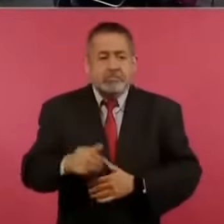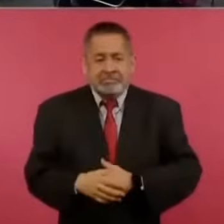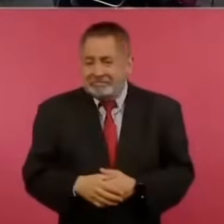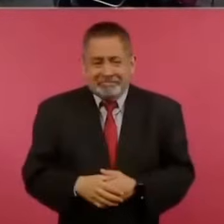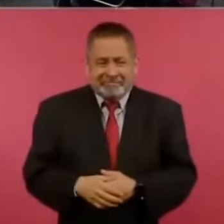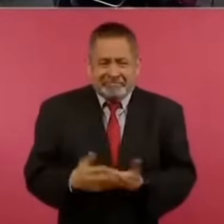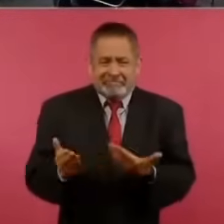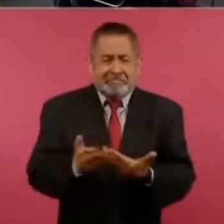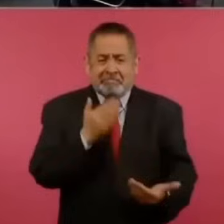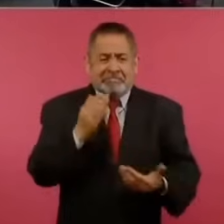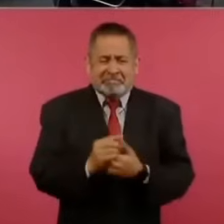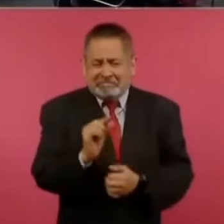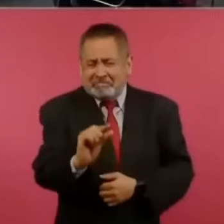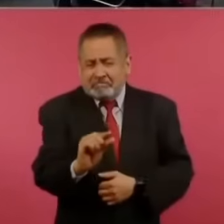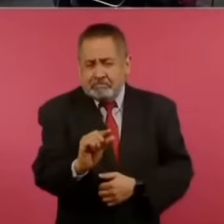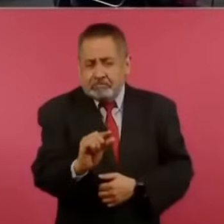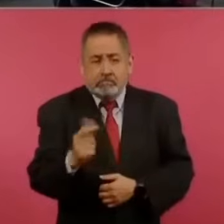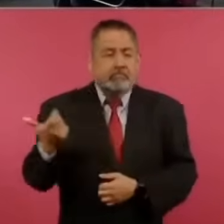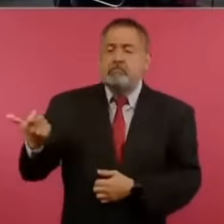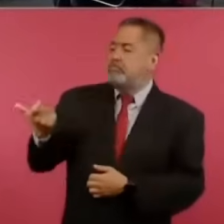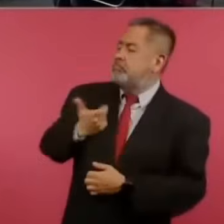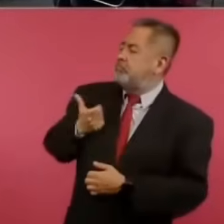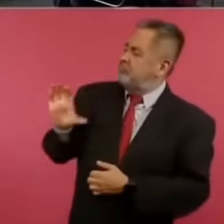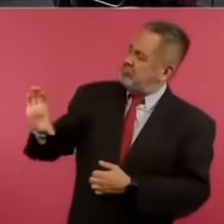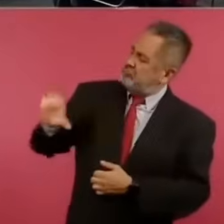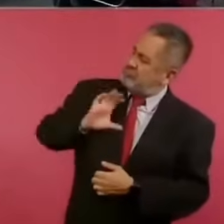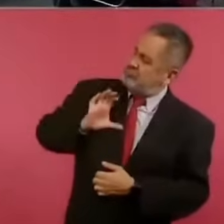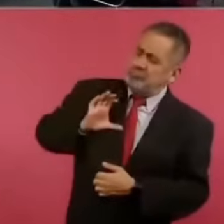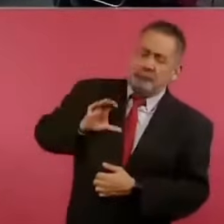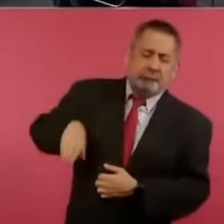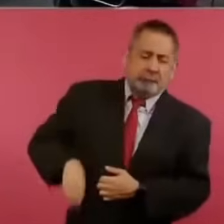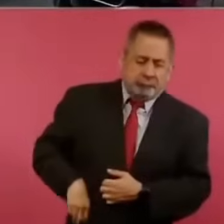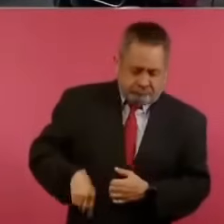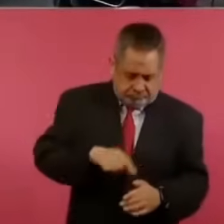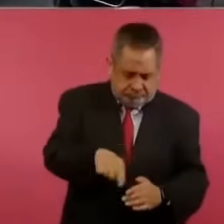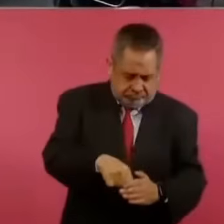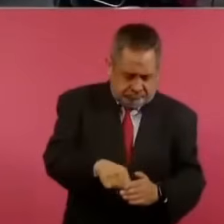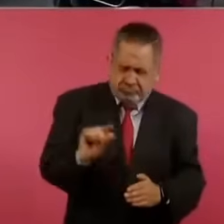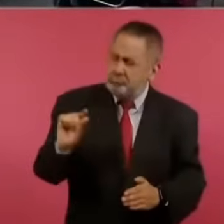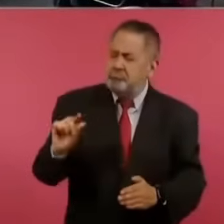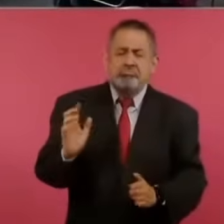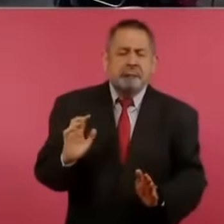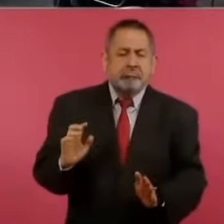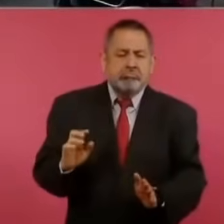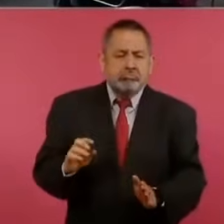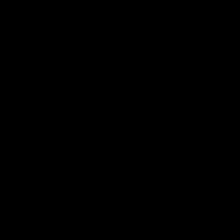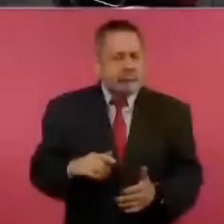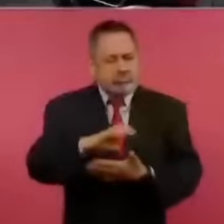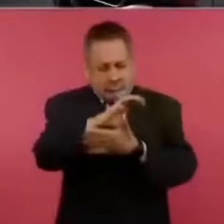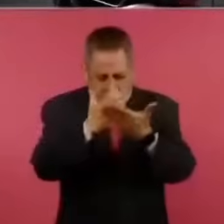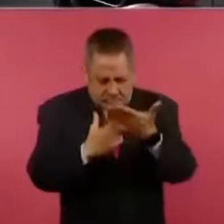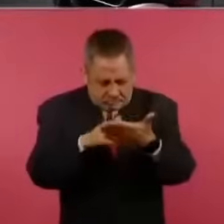pero sí sacaron el provecho de un contrato leonino,